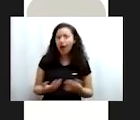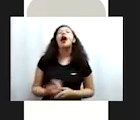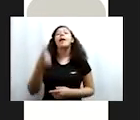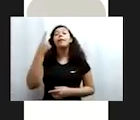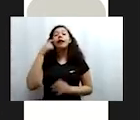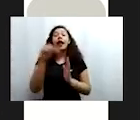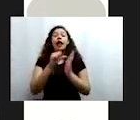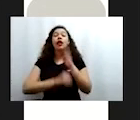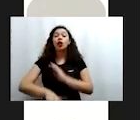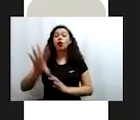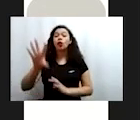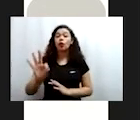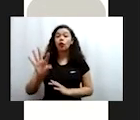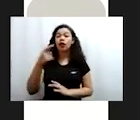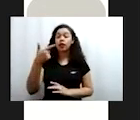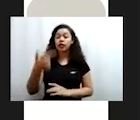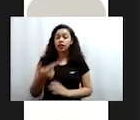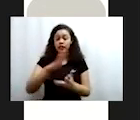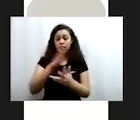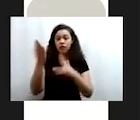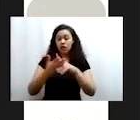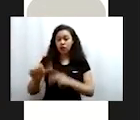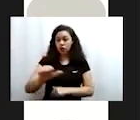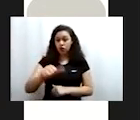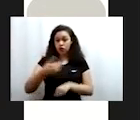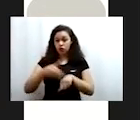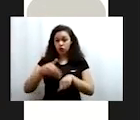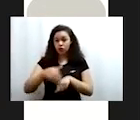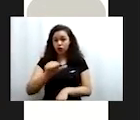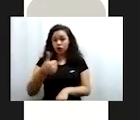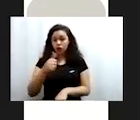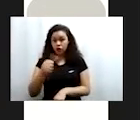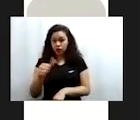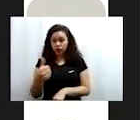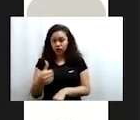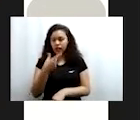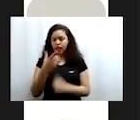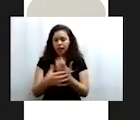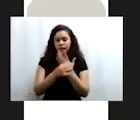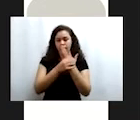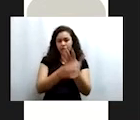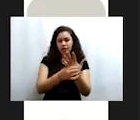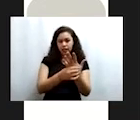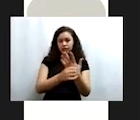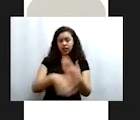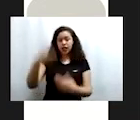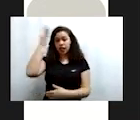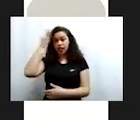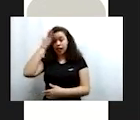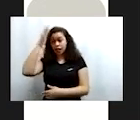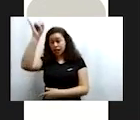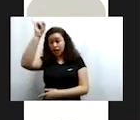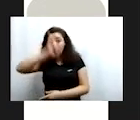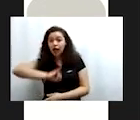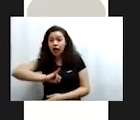artículo 47, la fracción 11, nos dice claramente que el patrón, y que sea de